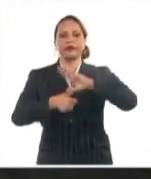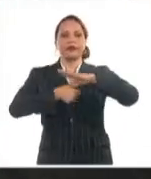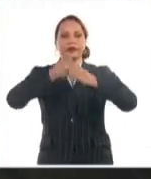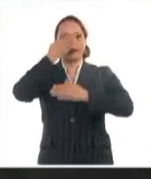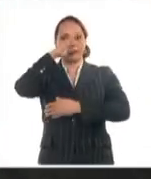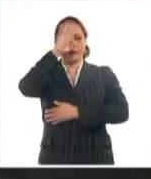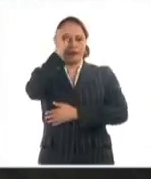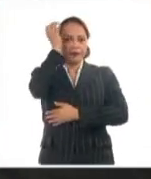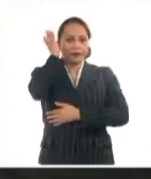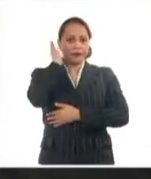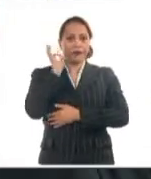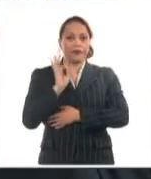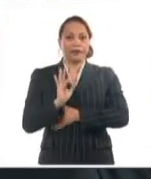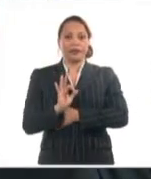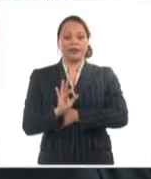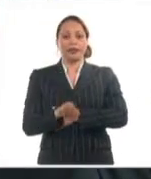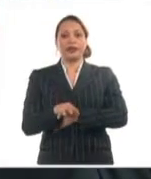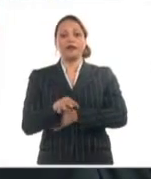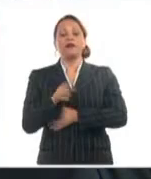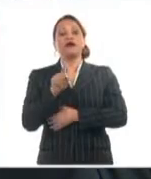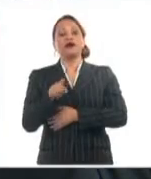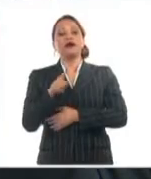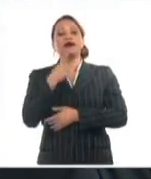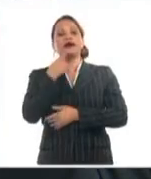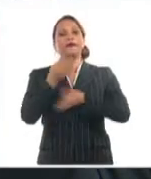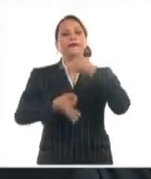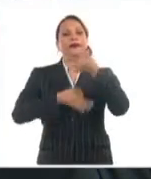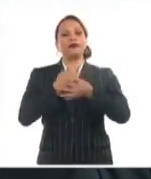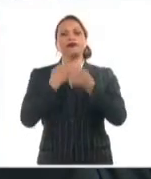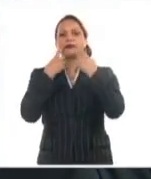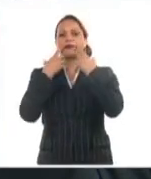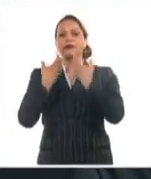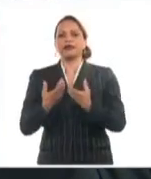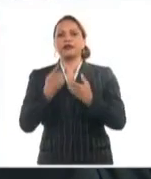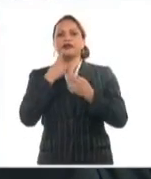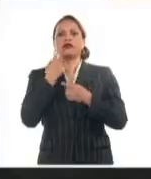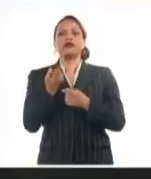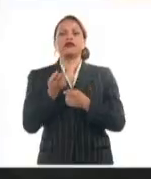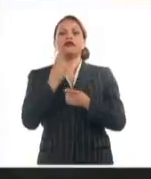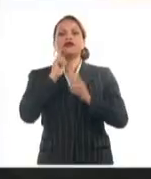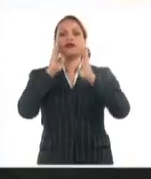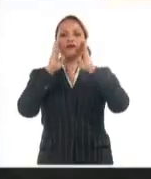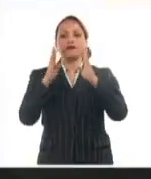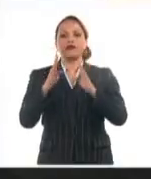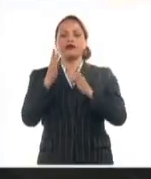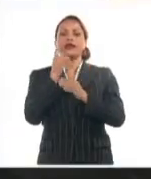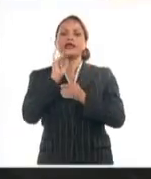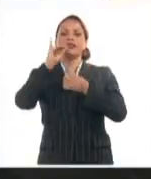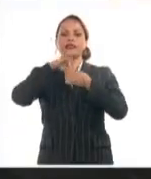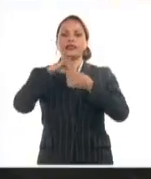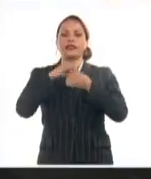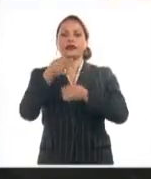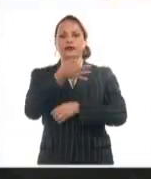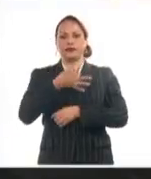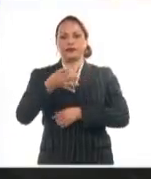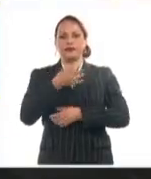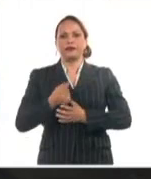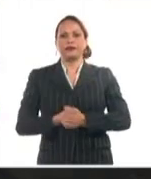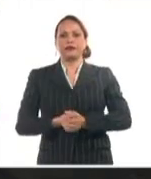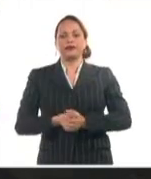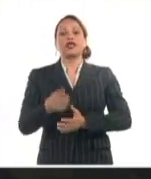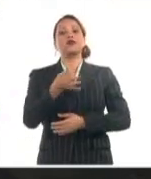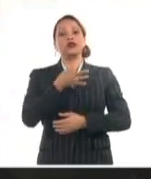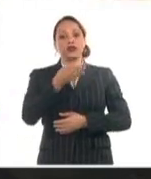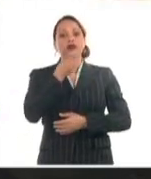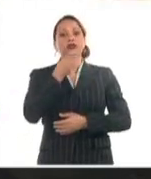presidente de la República, Miguel Díaz-Canel, destacó la necesidad de un enfoque integral de este proceso. El municipio tiene que creerse que